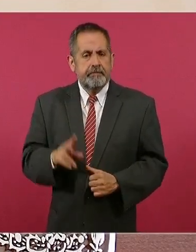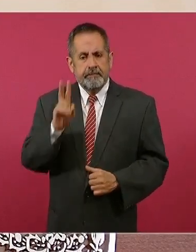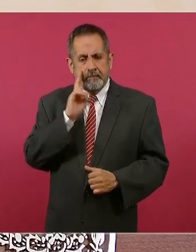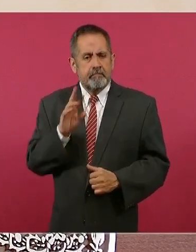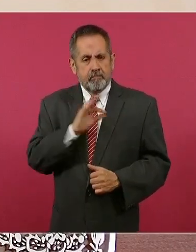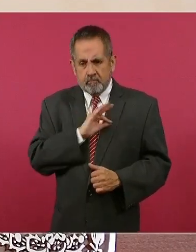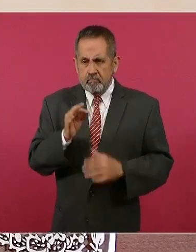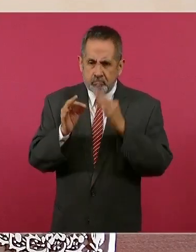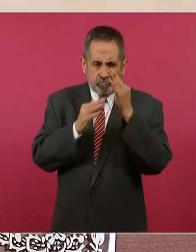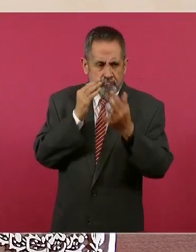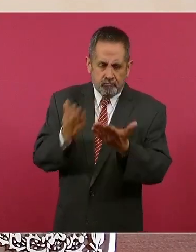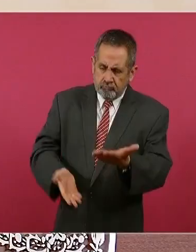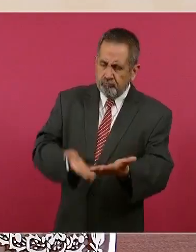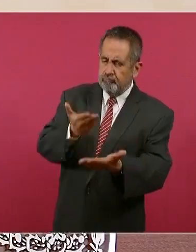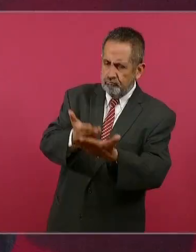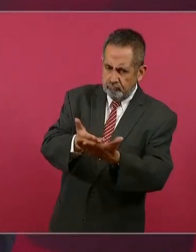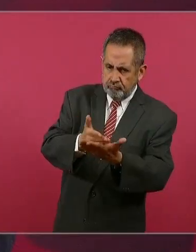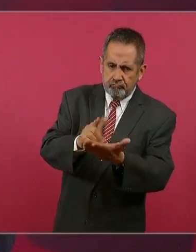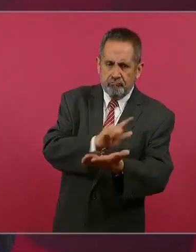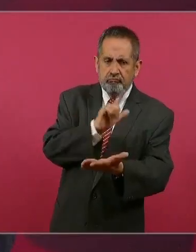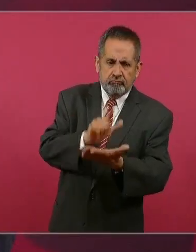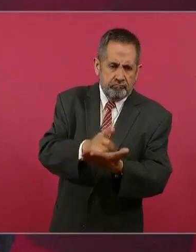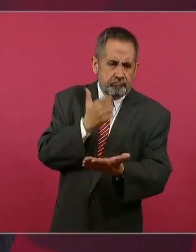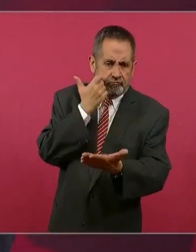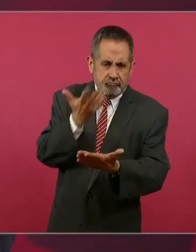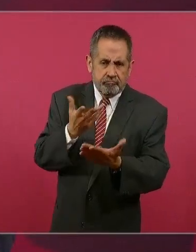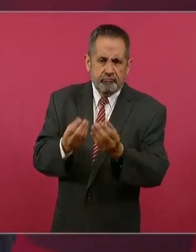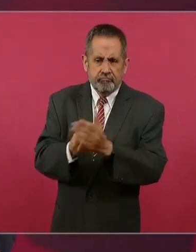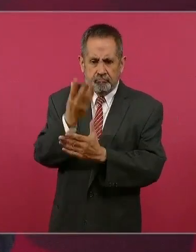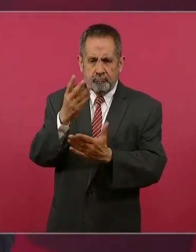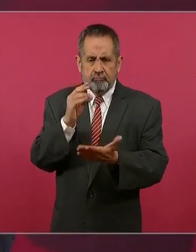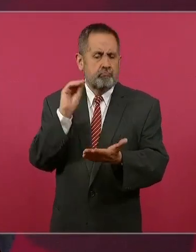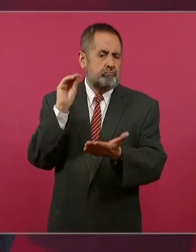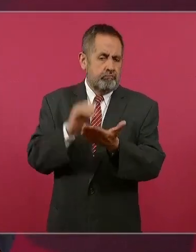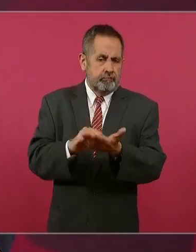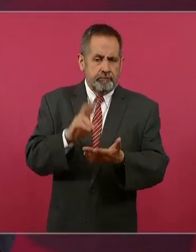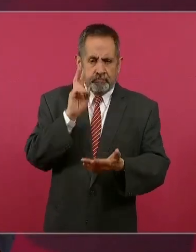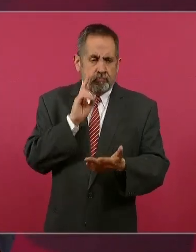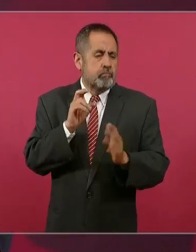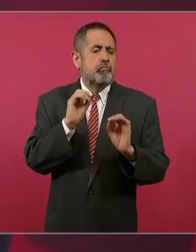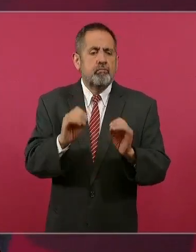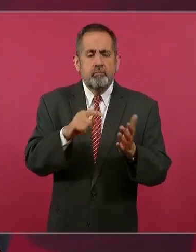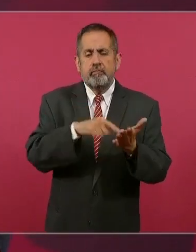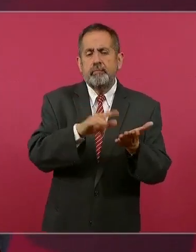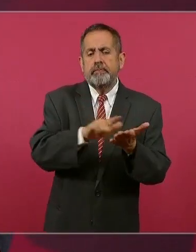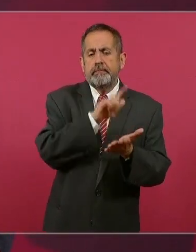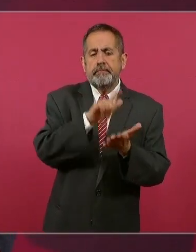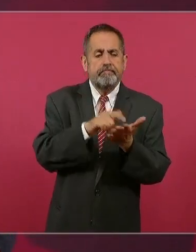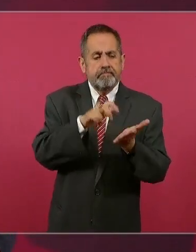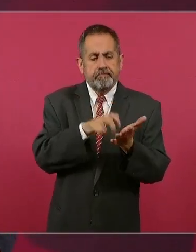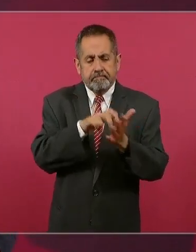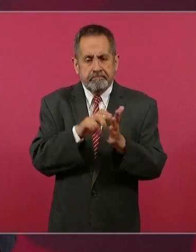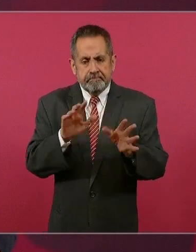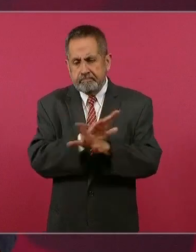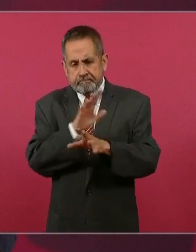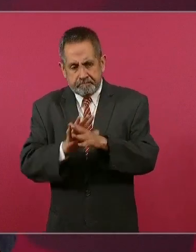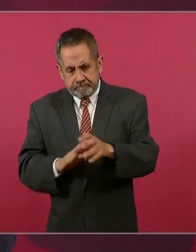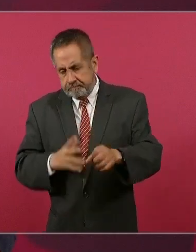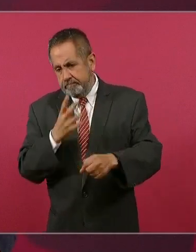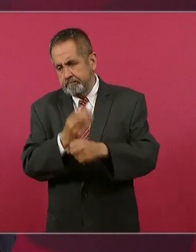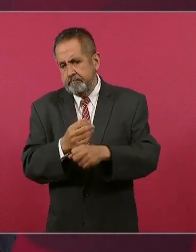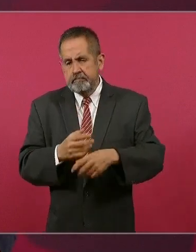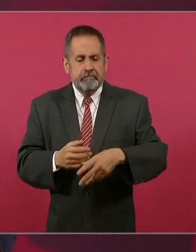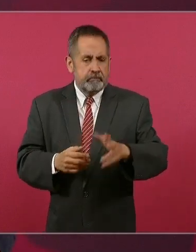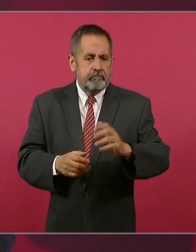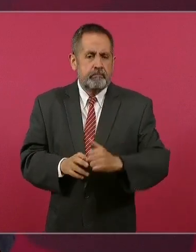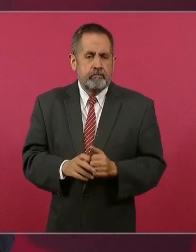podrían promover esta ley o la reforma a la ley,